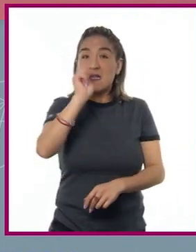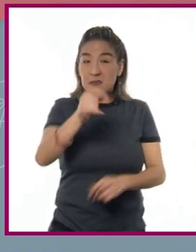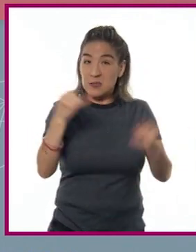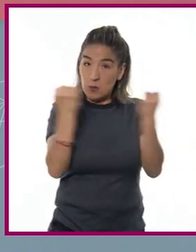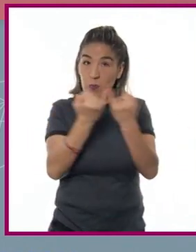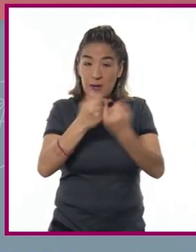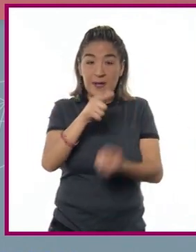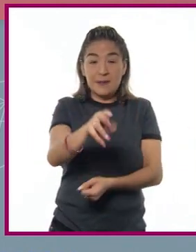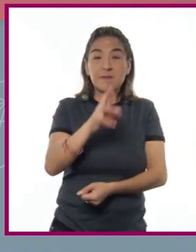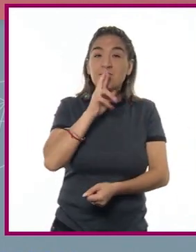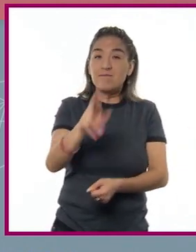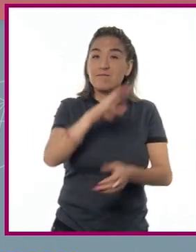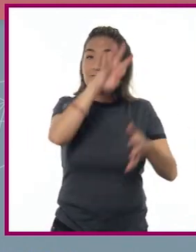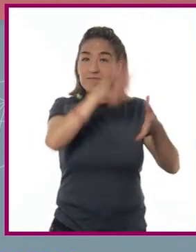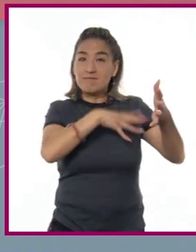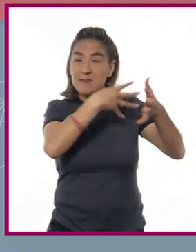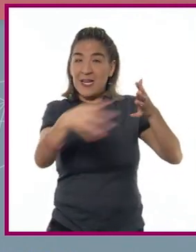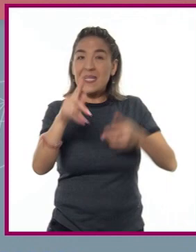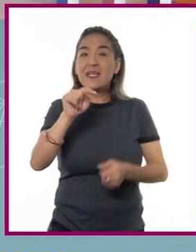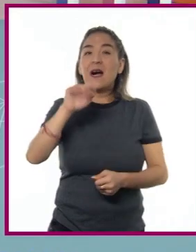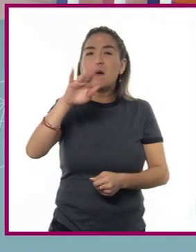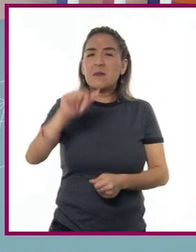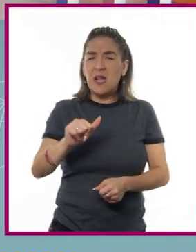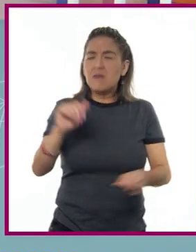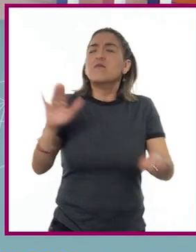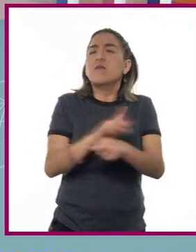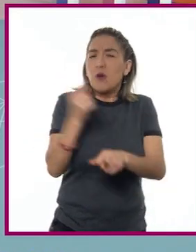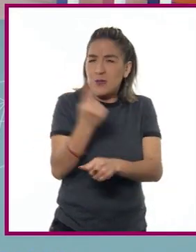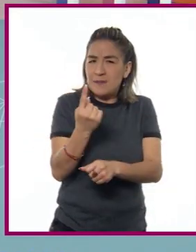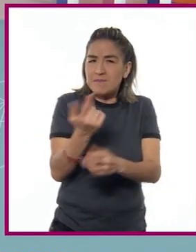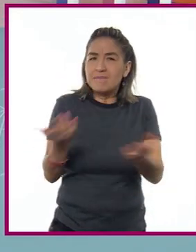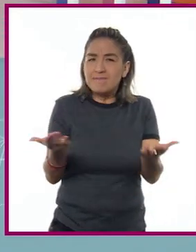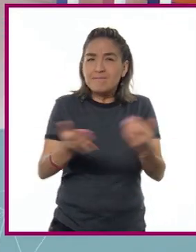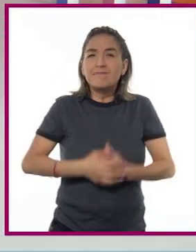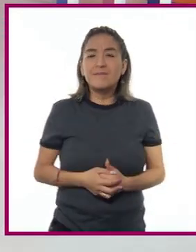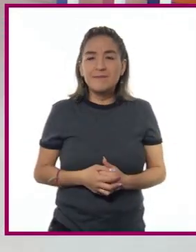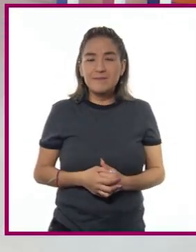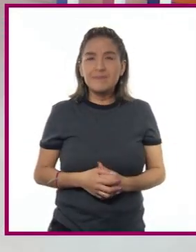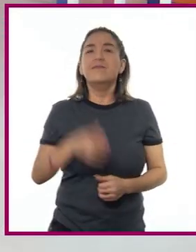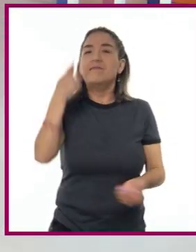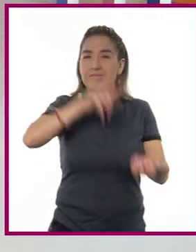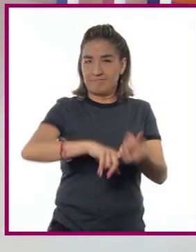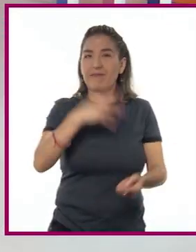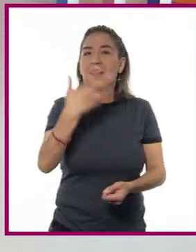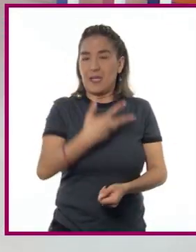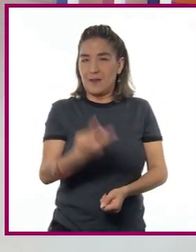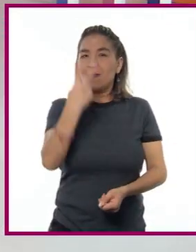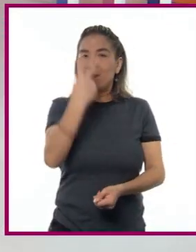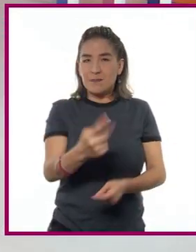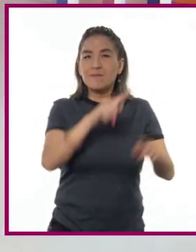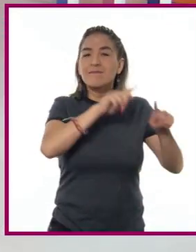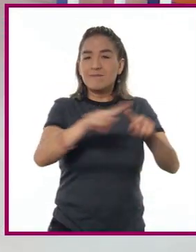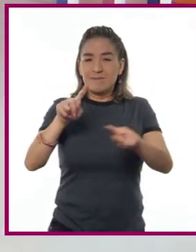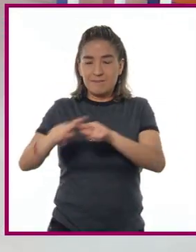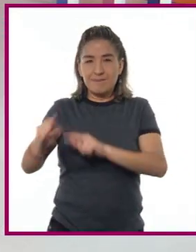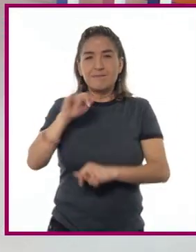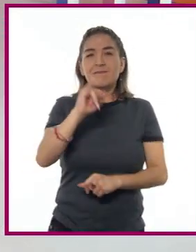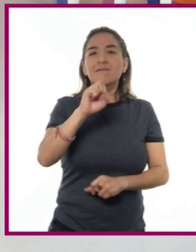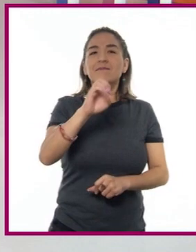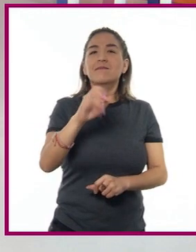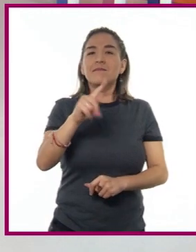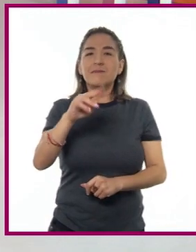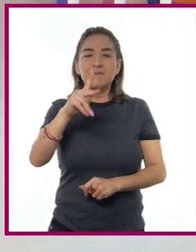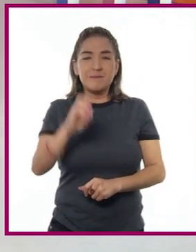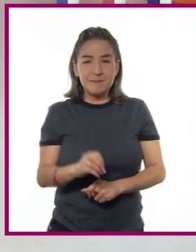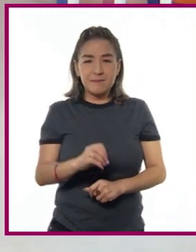el reportado en la tabla periódica. ¿Por qué? Existen 2 tipos principales de isótopos, los